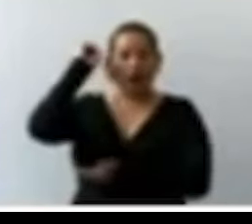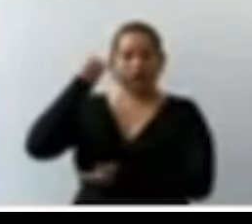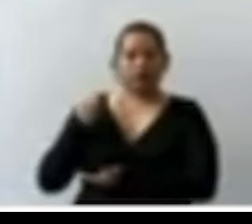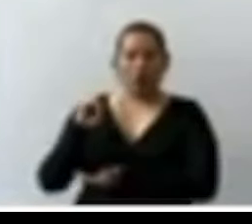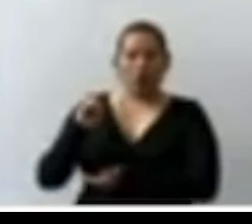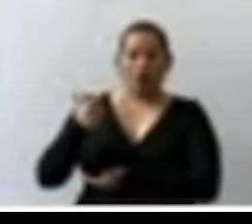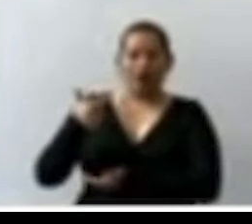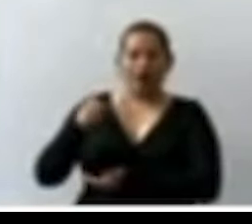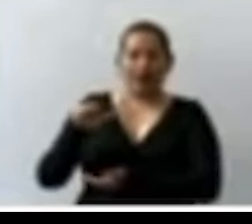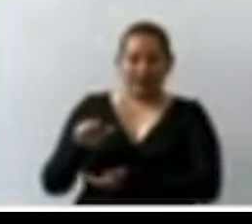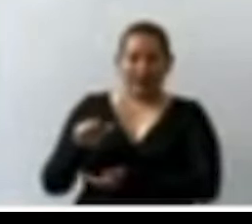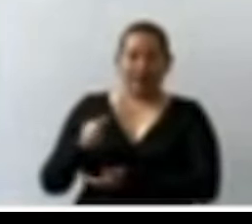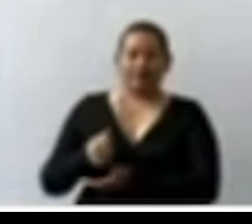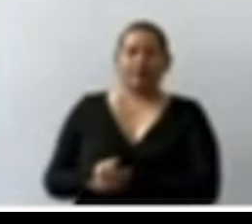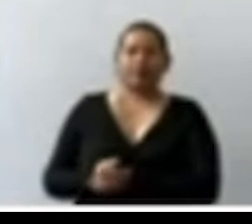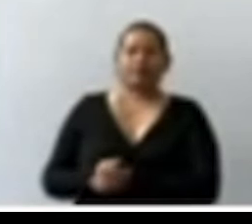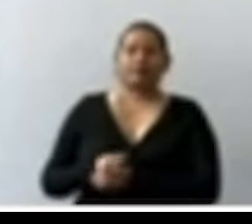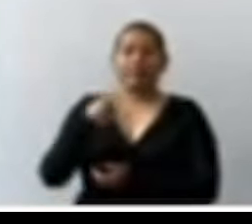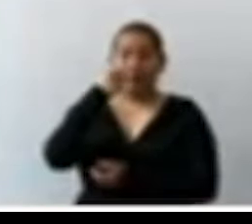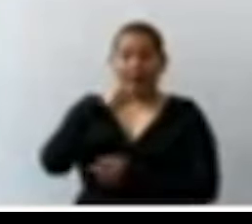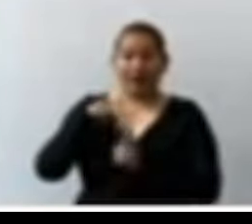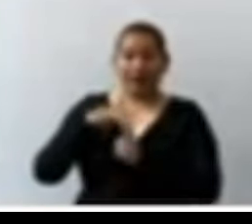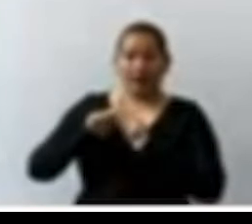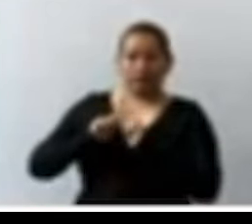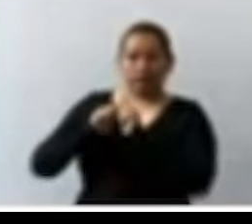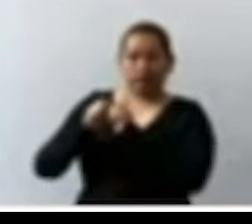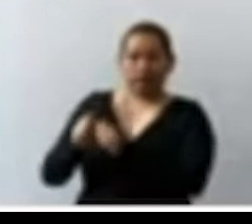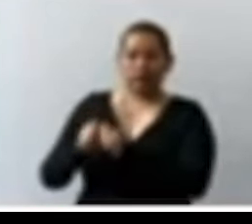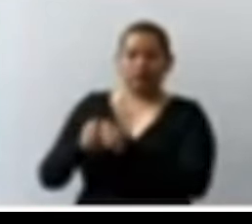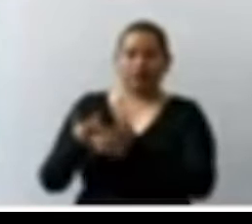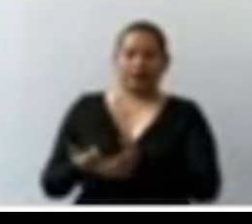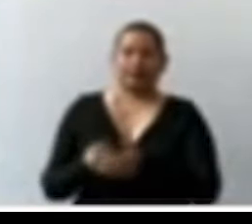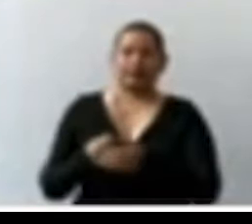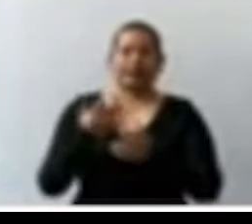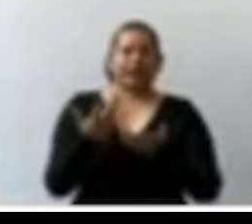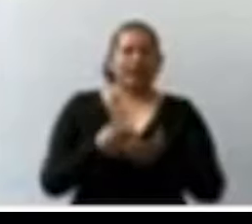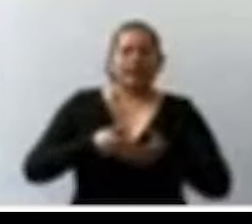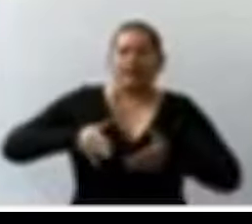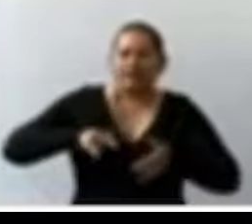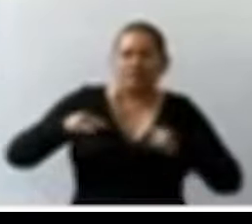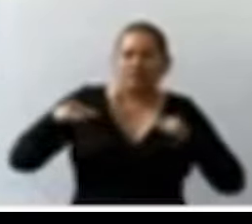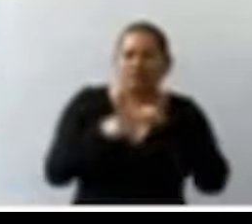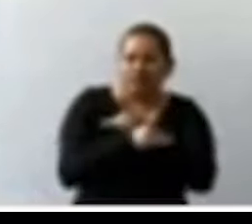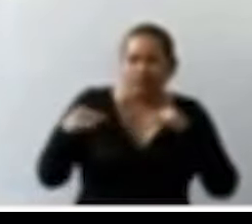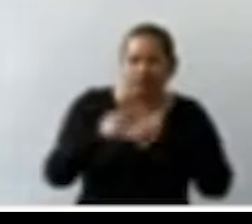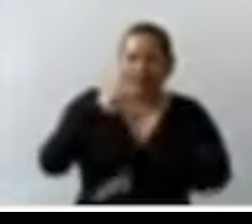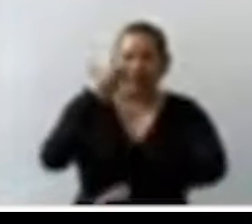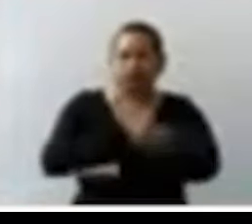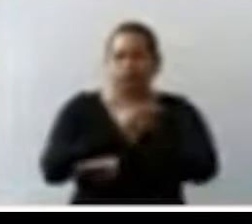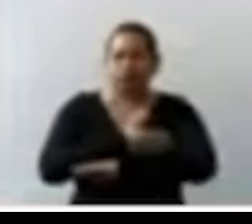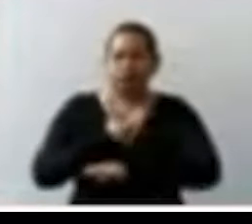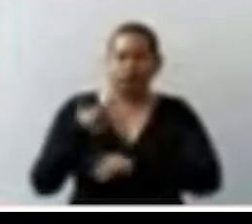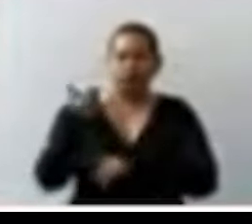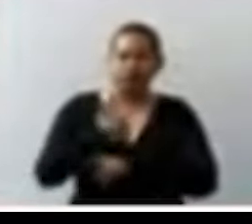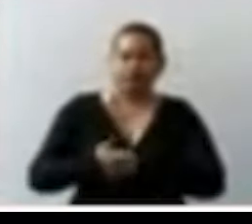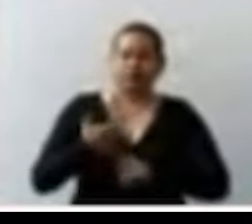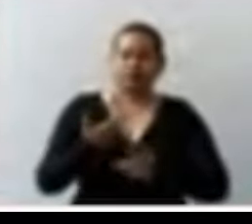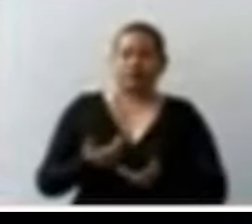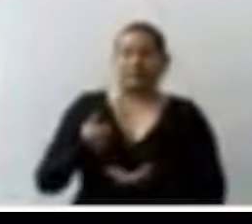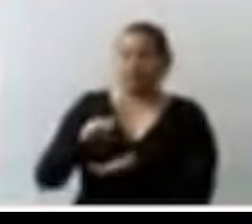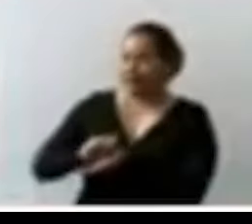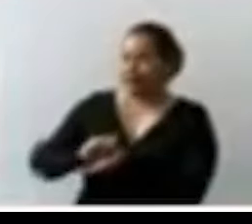Romero García Crespo, para que sea la titular de Carreteras de Cuotas. Gracias, Olga Lucía, por